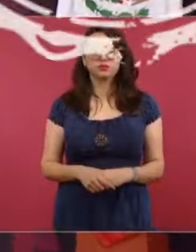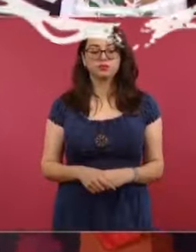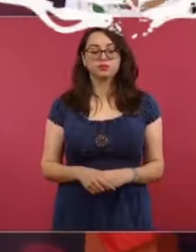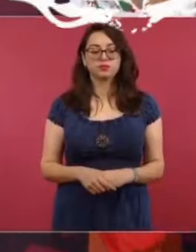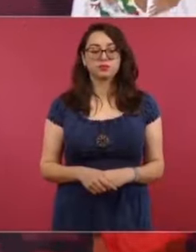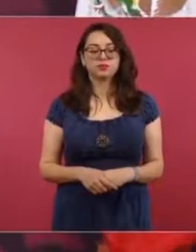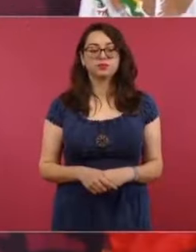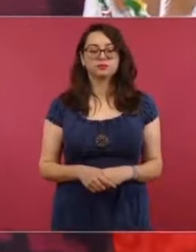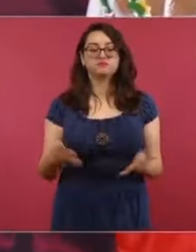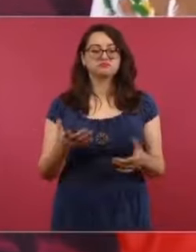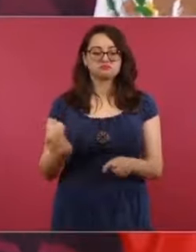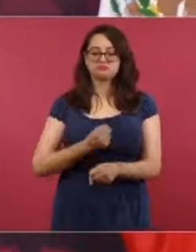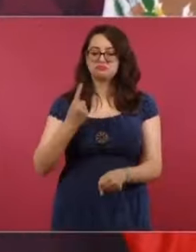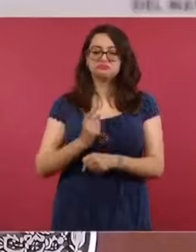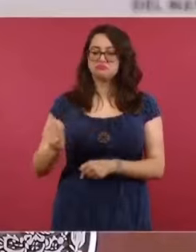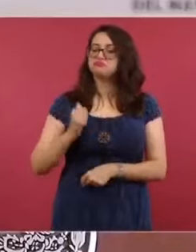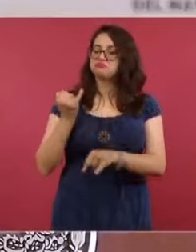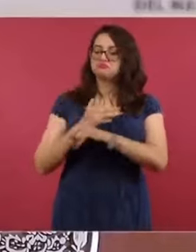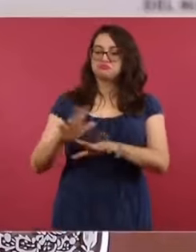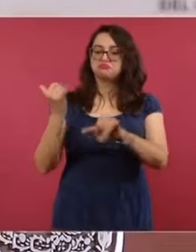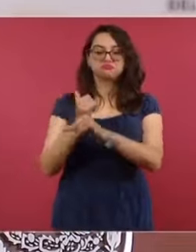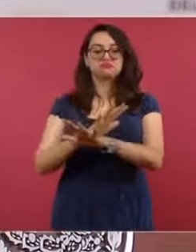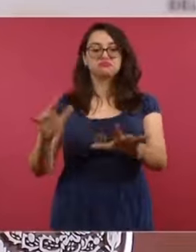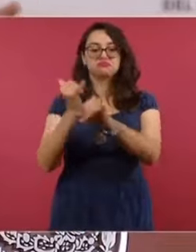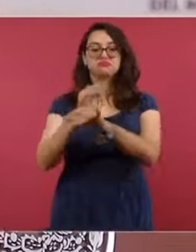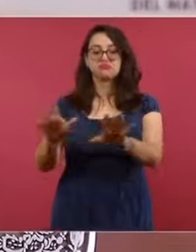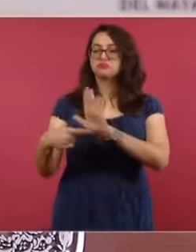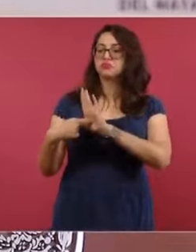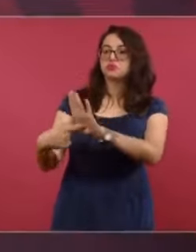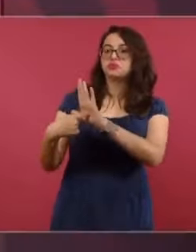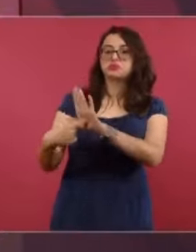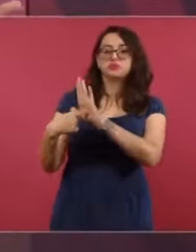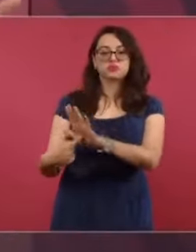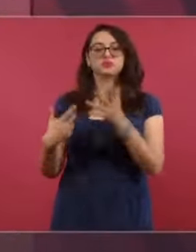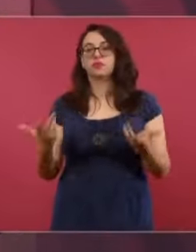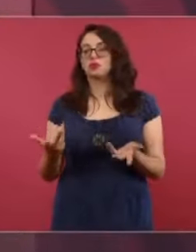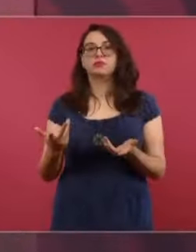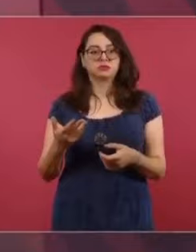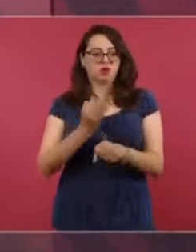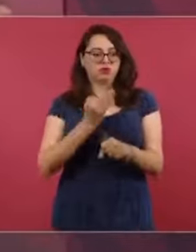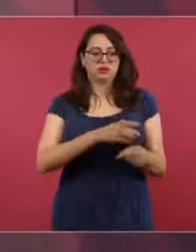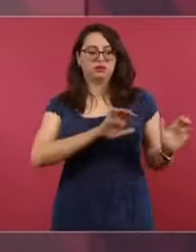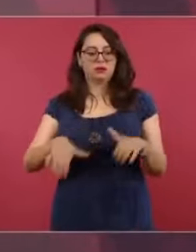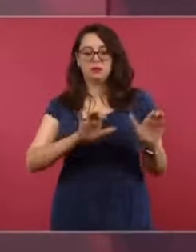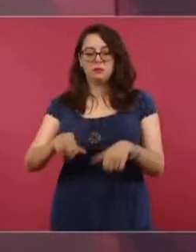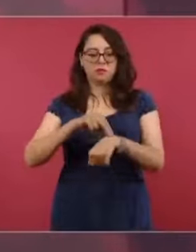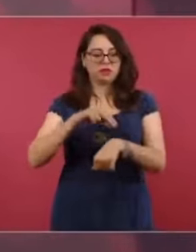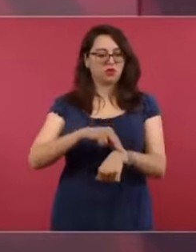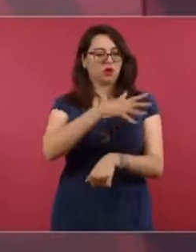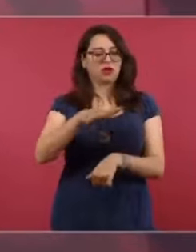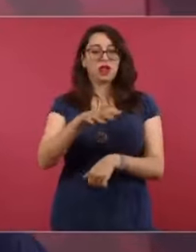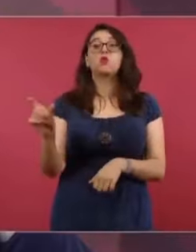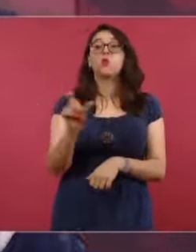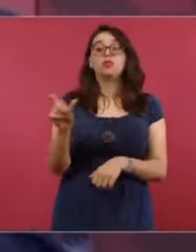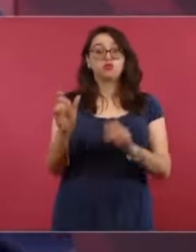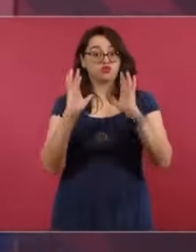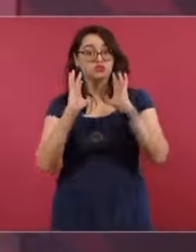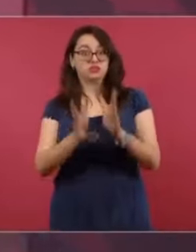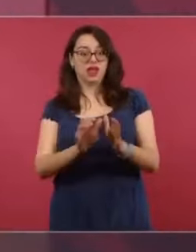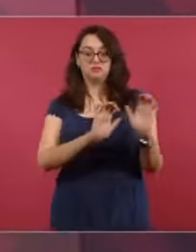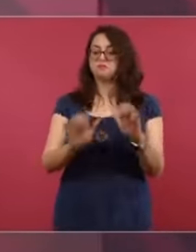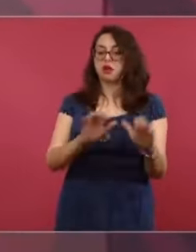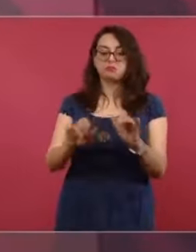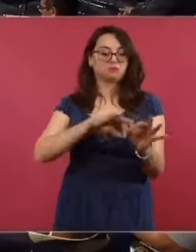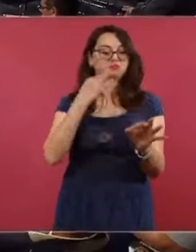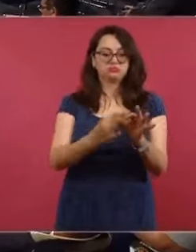va a haber oportunidad para eso, para poder decir, ya tenemos todos los médicos generales, que son tantos, ya tenemos a todos